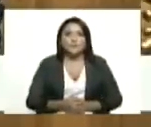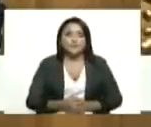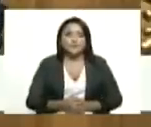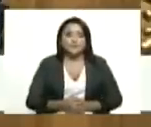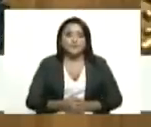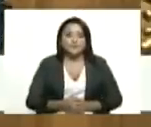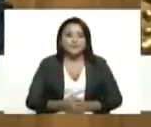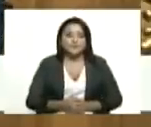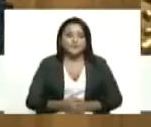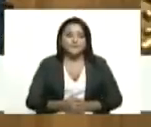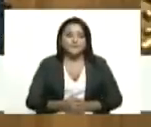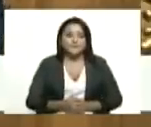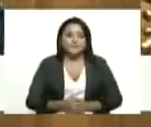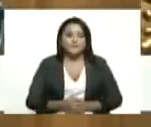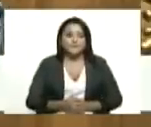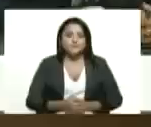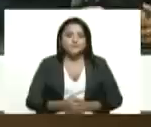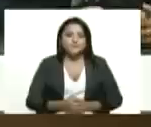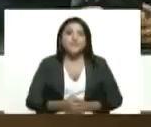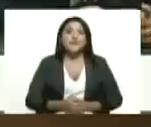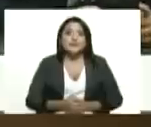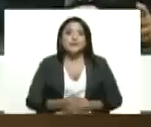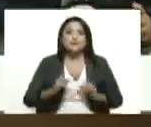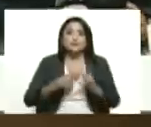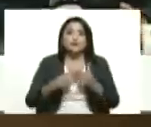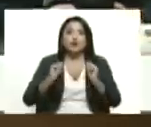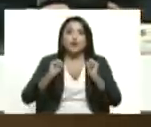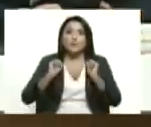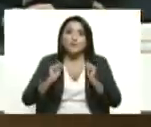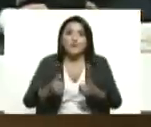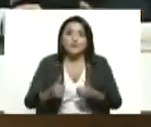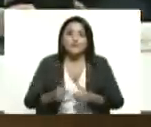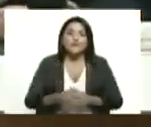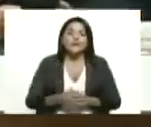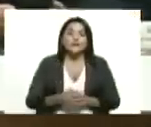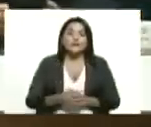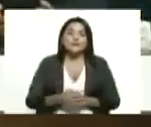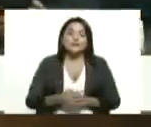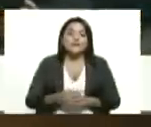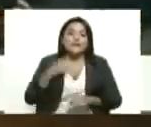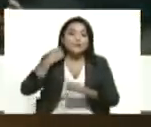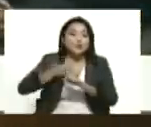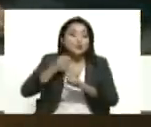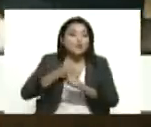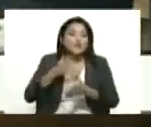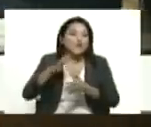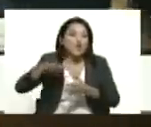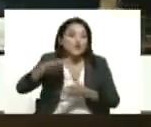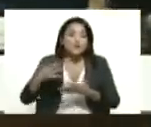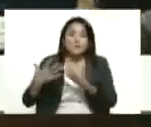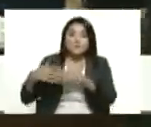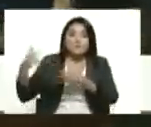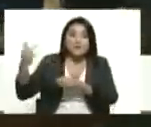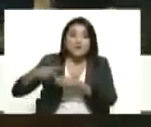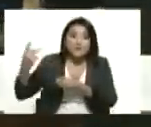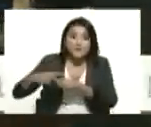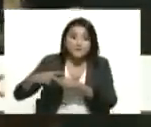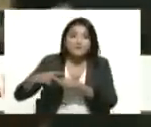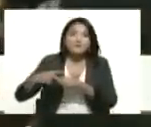Rompió. Y se inicia esta batalla en varios frentes. PDVSA,